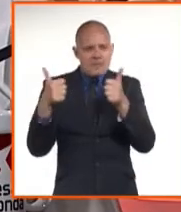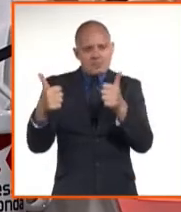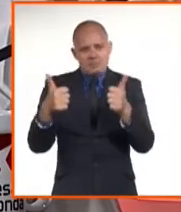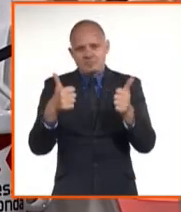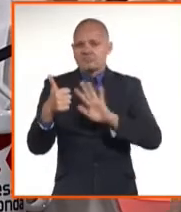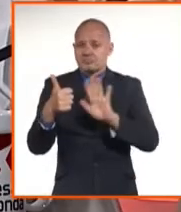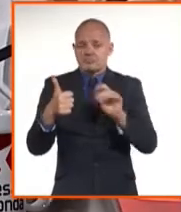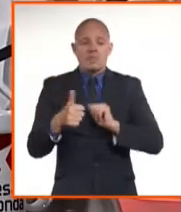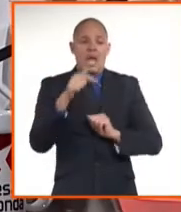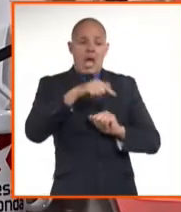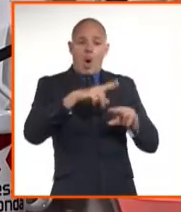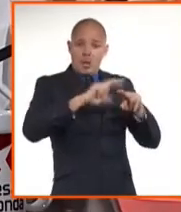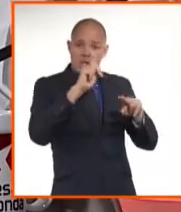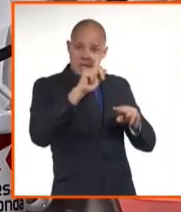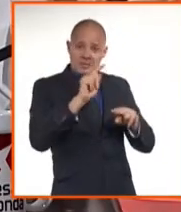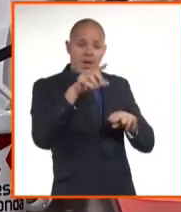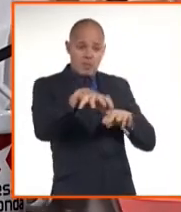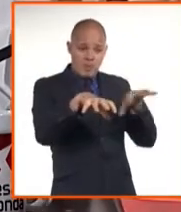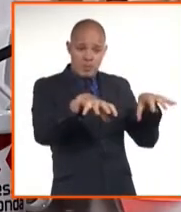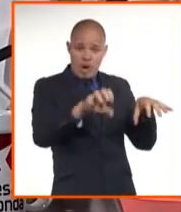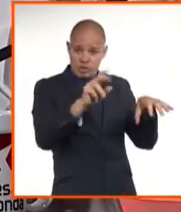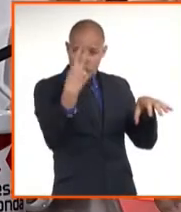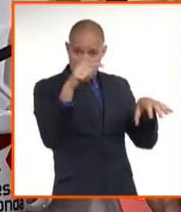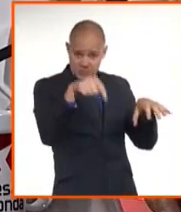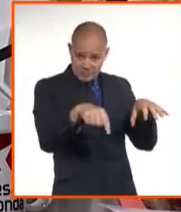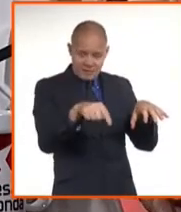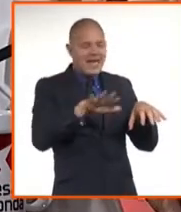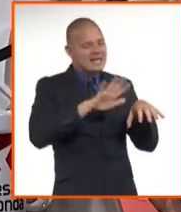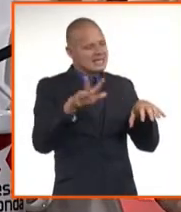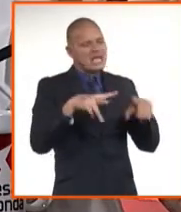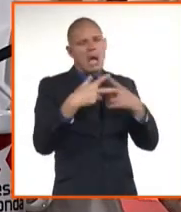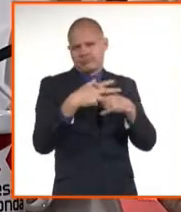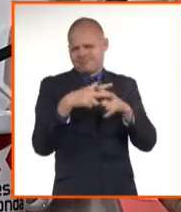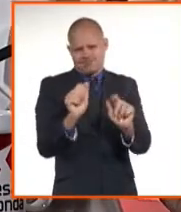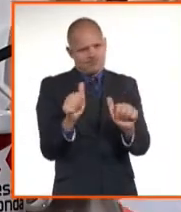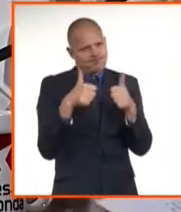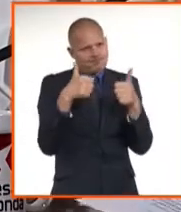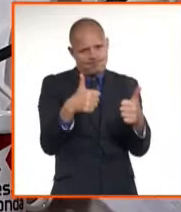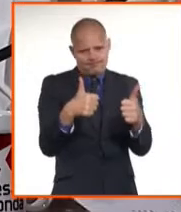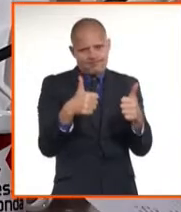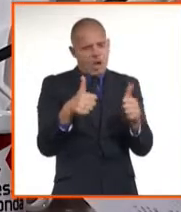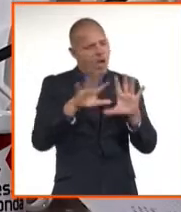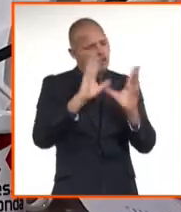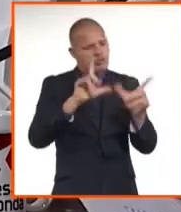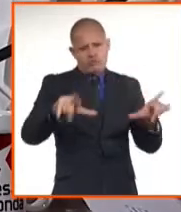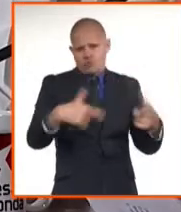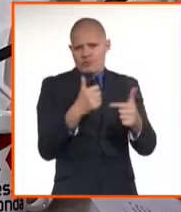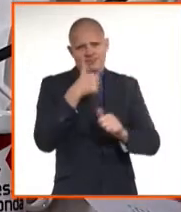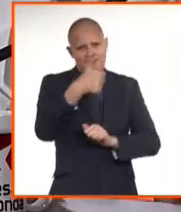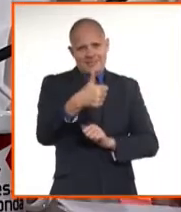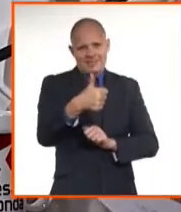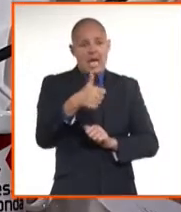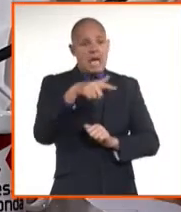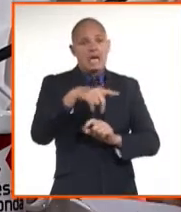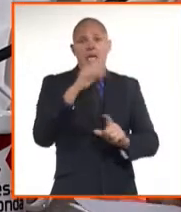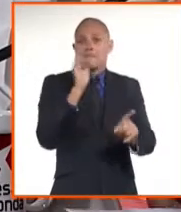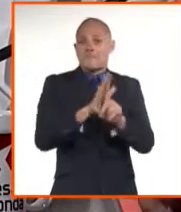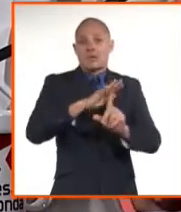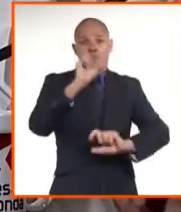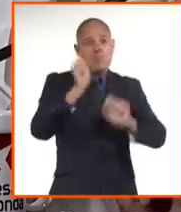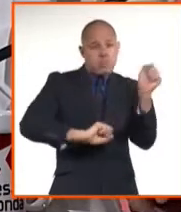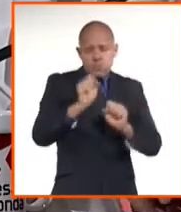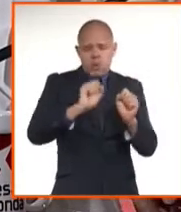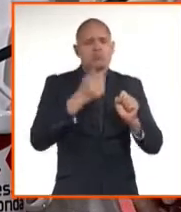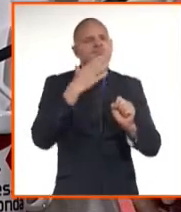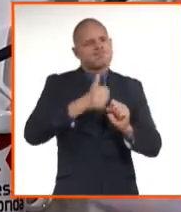ejecutaron cumpliendo con los objetivos que se habían trazado. En el caso de Felton 1 alcanzó 255 megawatts y en